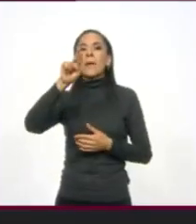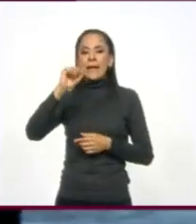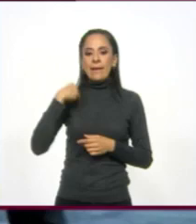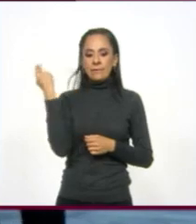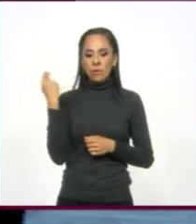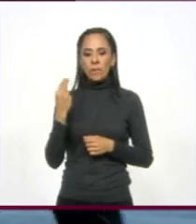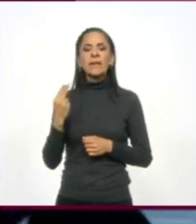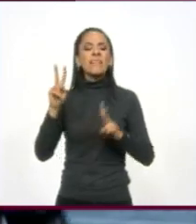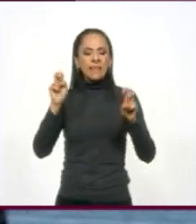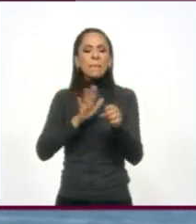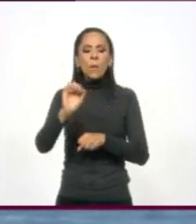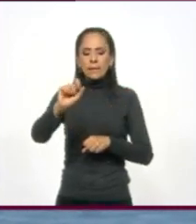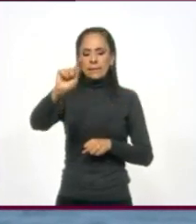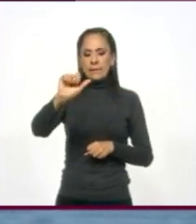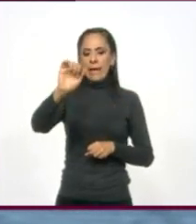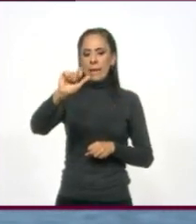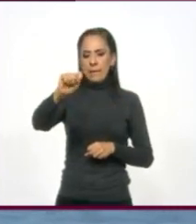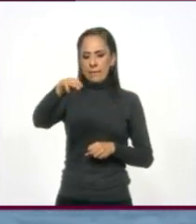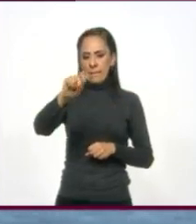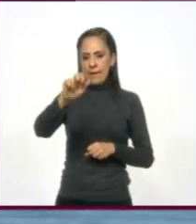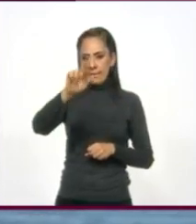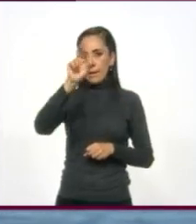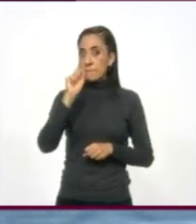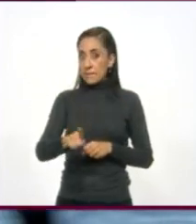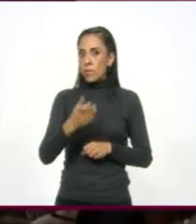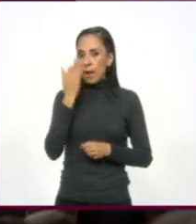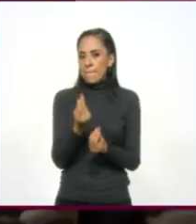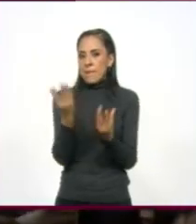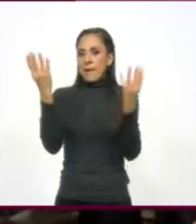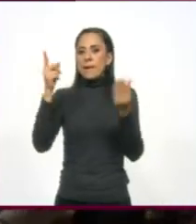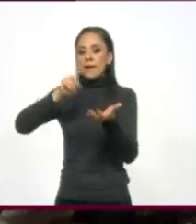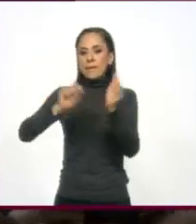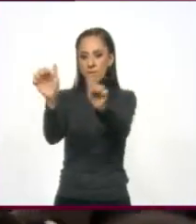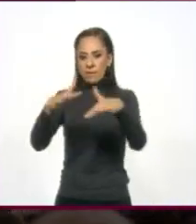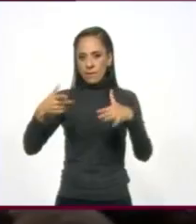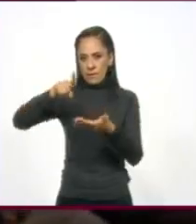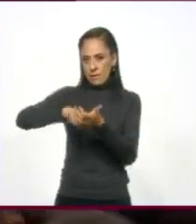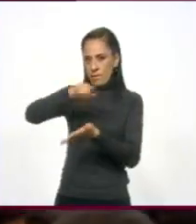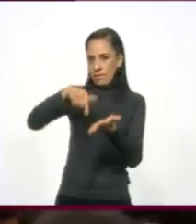Stabat Mater y la consagración de la primavera en el Auditorio del Estado.